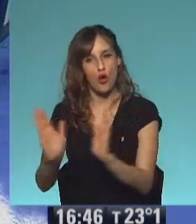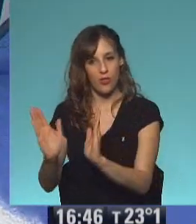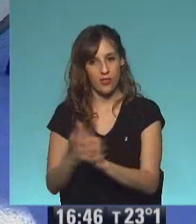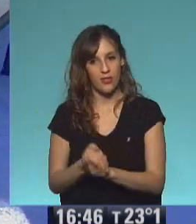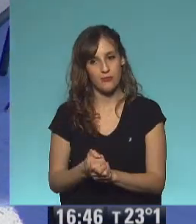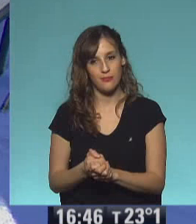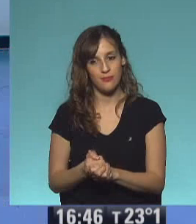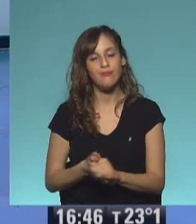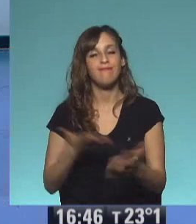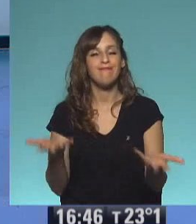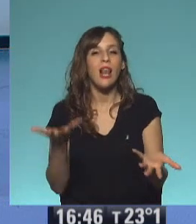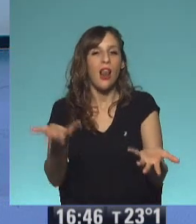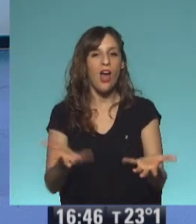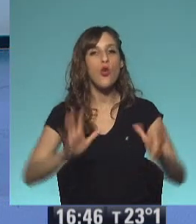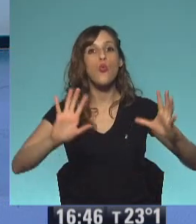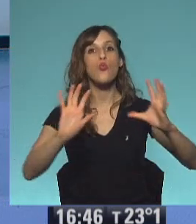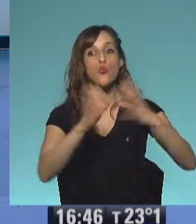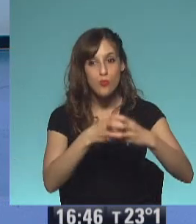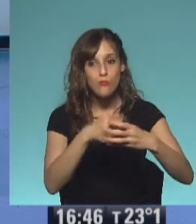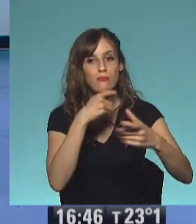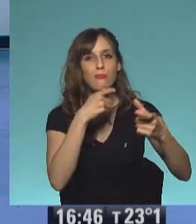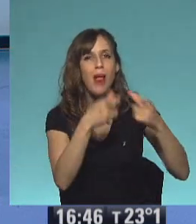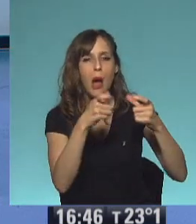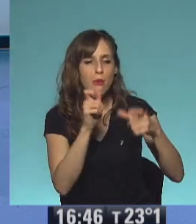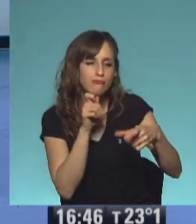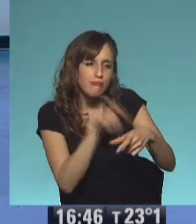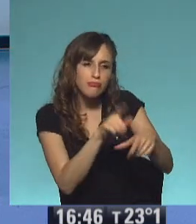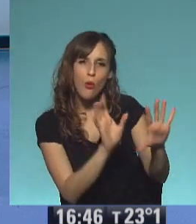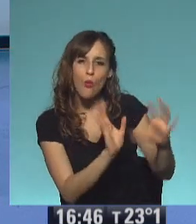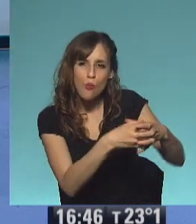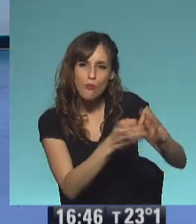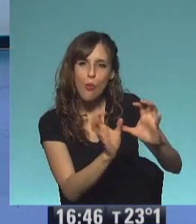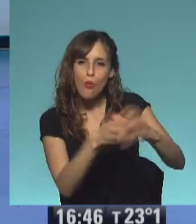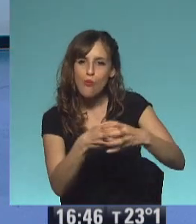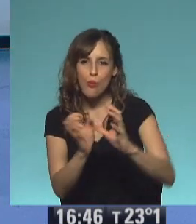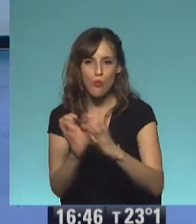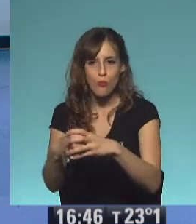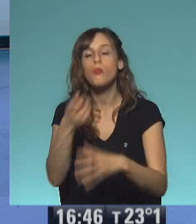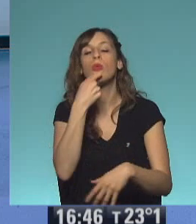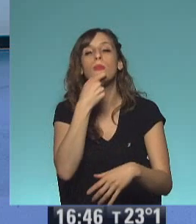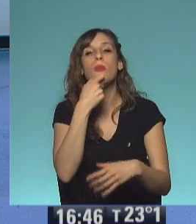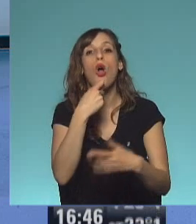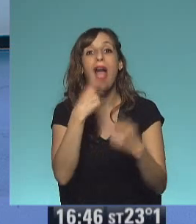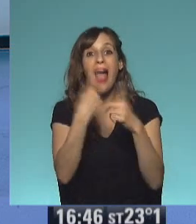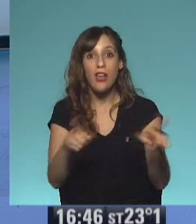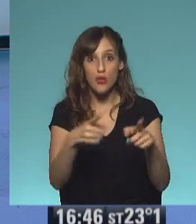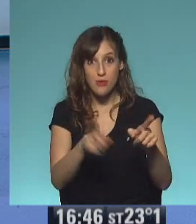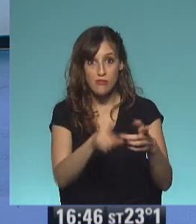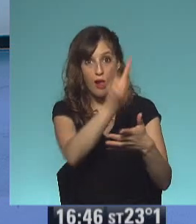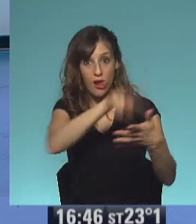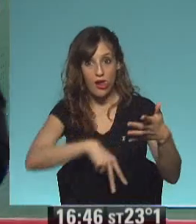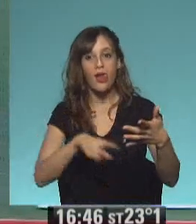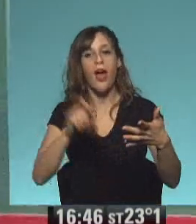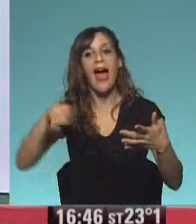si pensamos en un grupo de palabras exactamente por ejemplo pensamos en animales y entonces aro